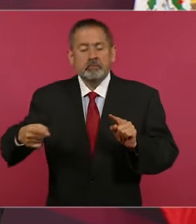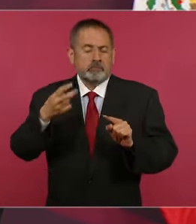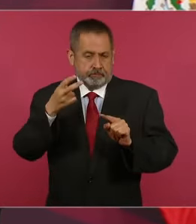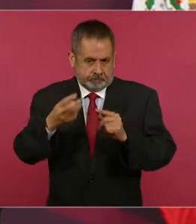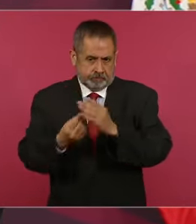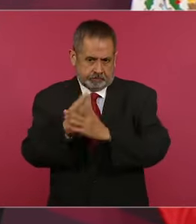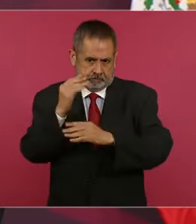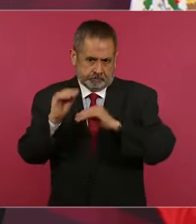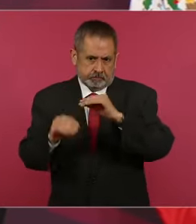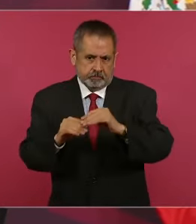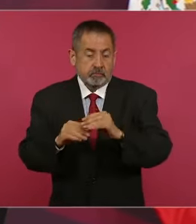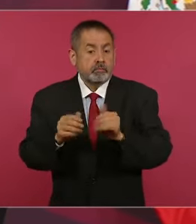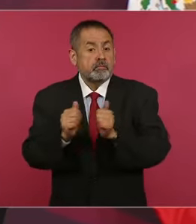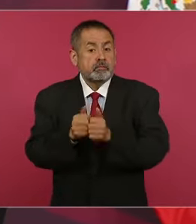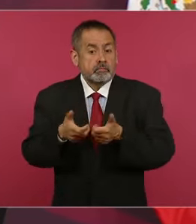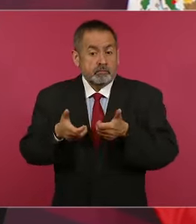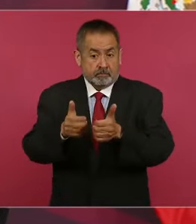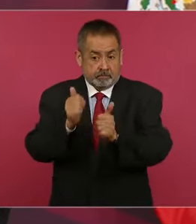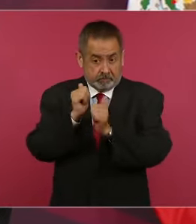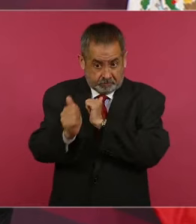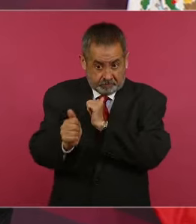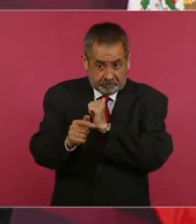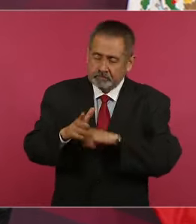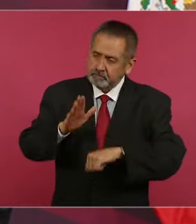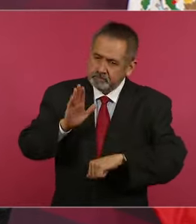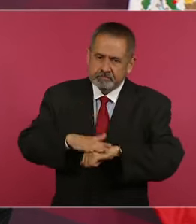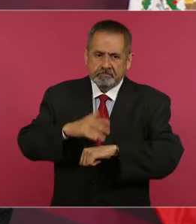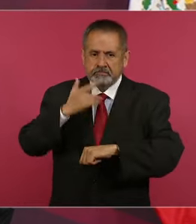y con esta carretera más,